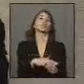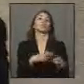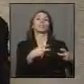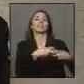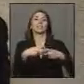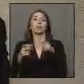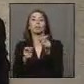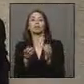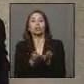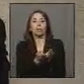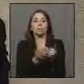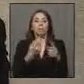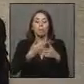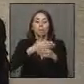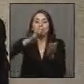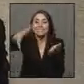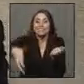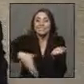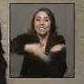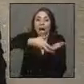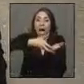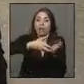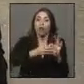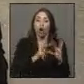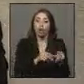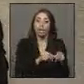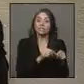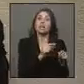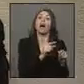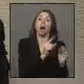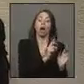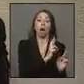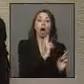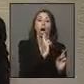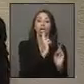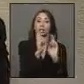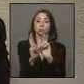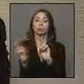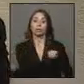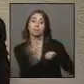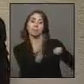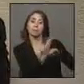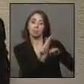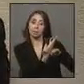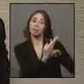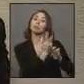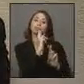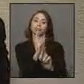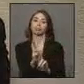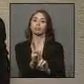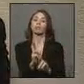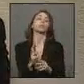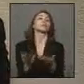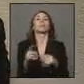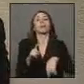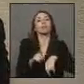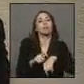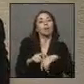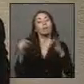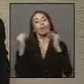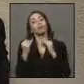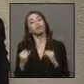sindicatos de pescadores y la gente más organizada ha tenido una devuelta, una respuesta frente a su requerimiento. Quizás en los tiempos, en las